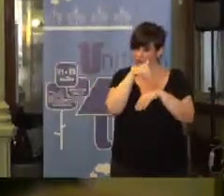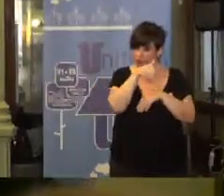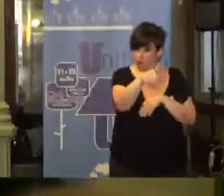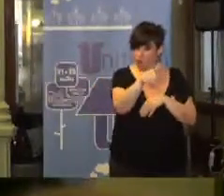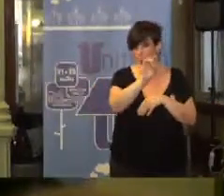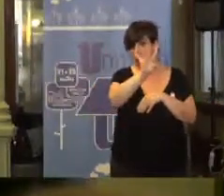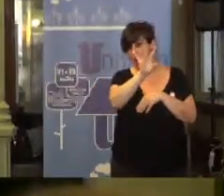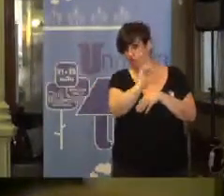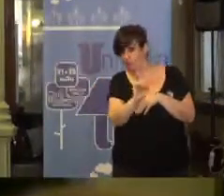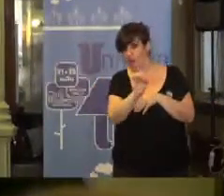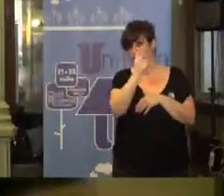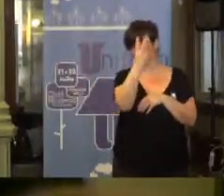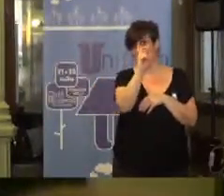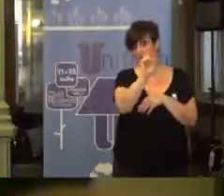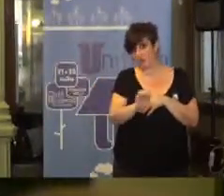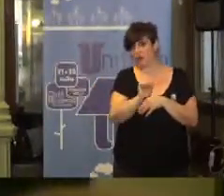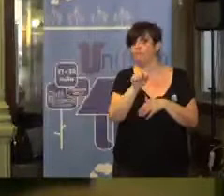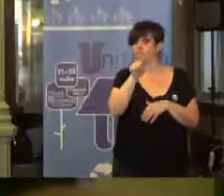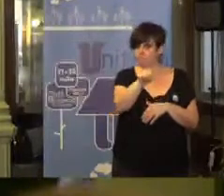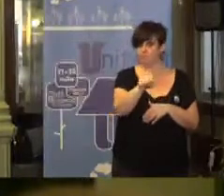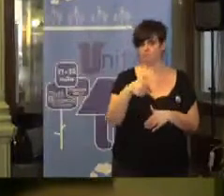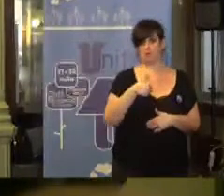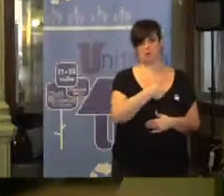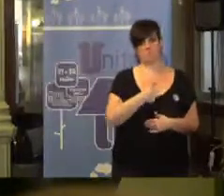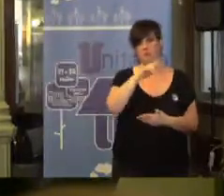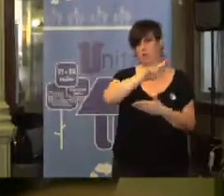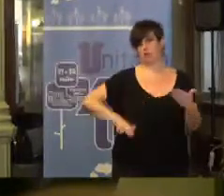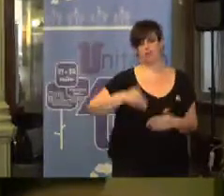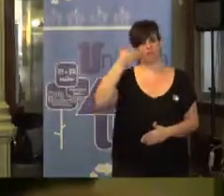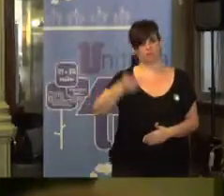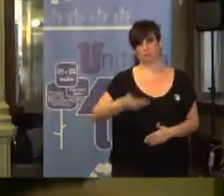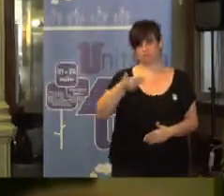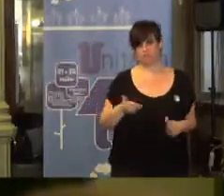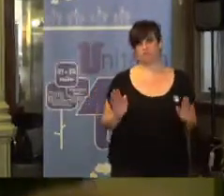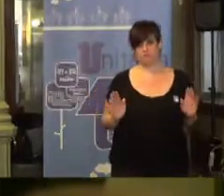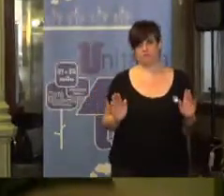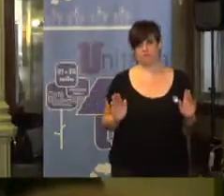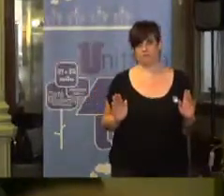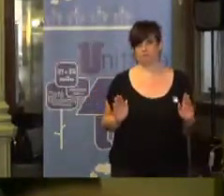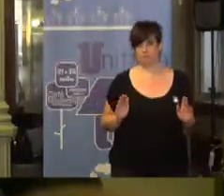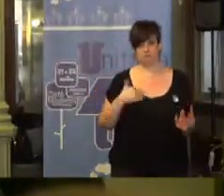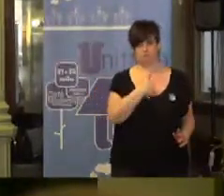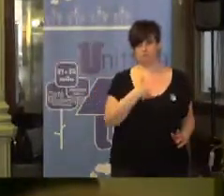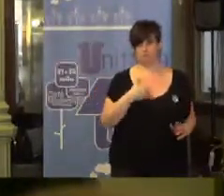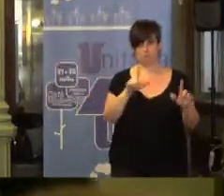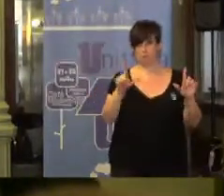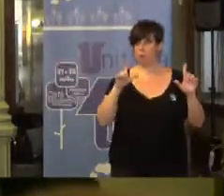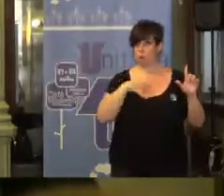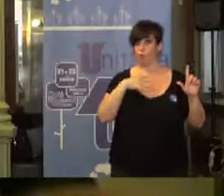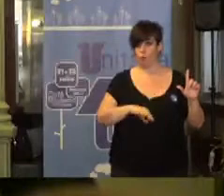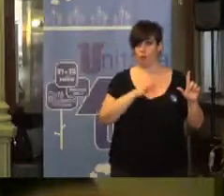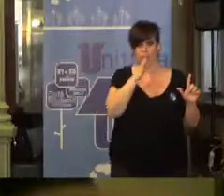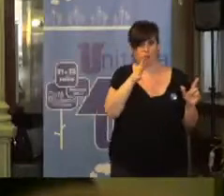que nesa idea Galicia ten un papel central. Pode xogar un papel central, porque lle